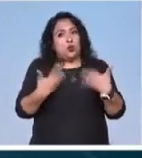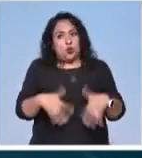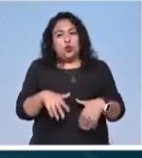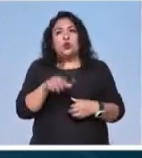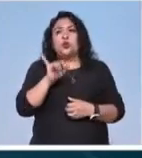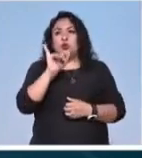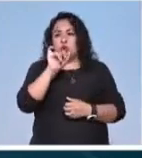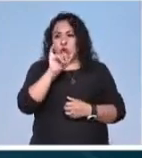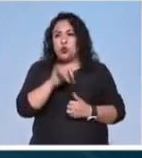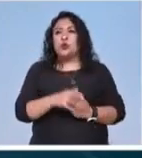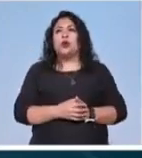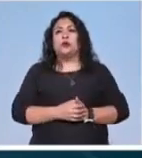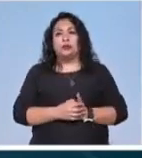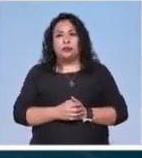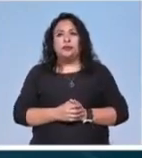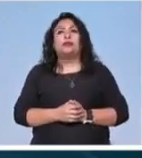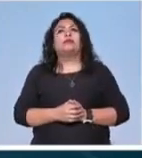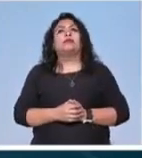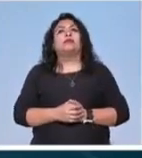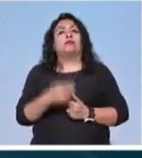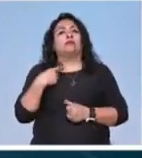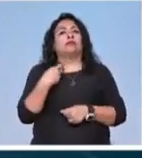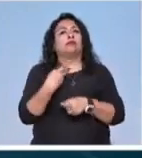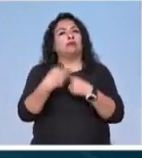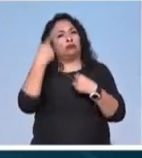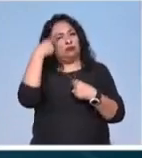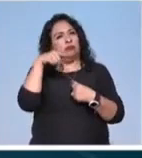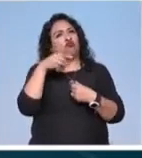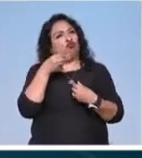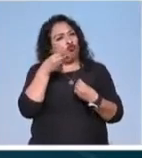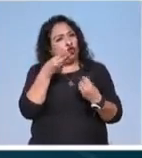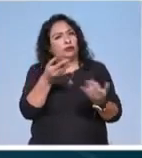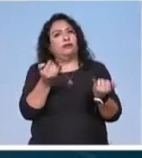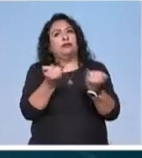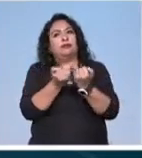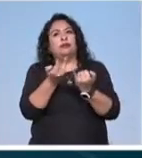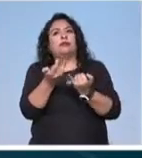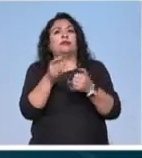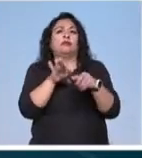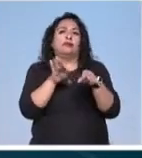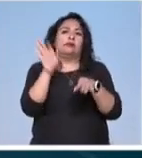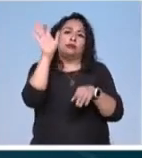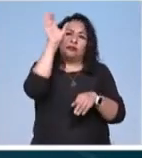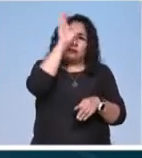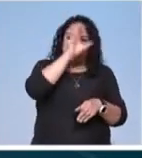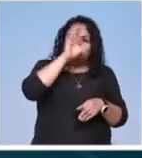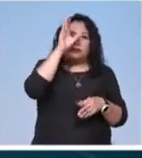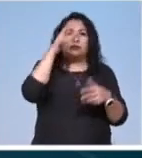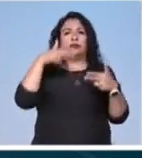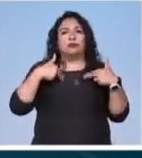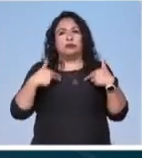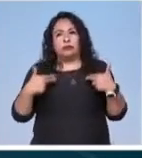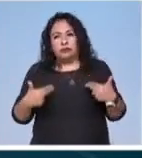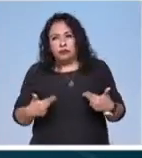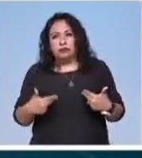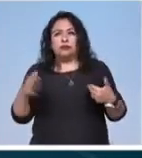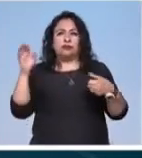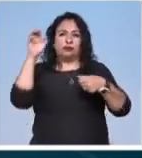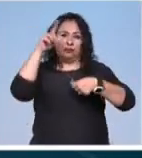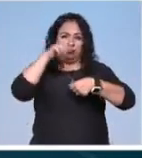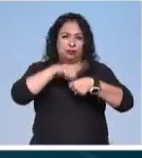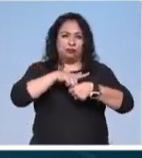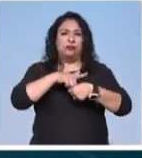porque nos convoca a poder contribuir también al trabajo científico, humanístico y